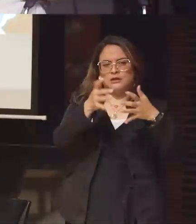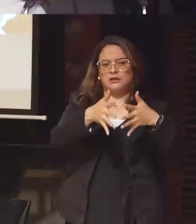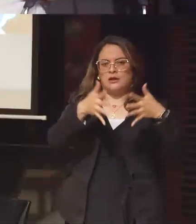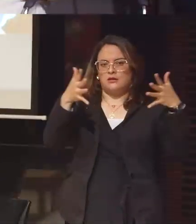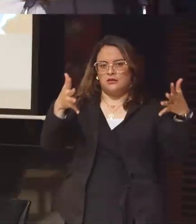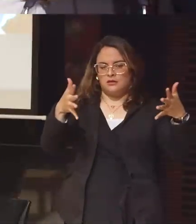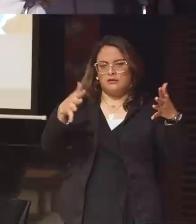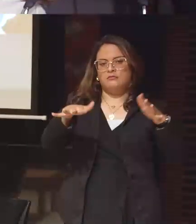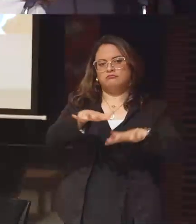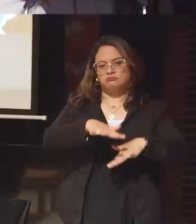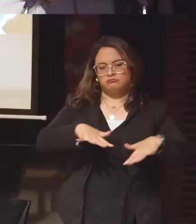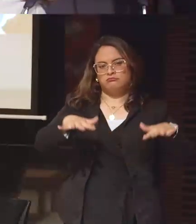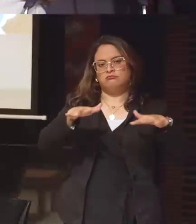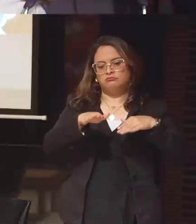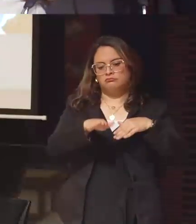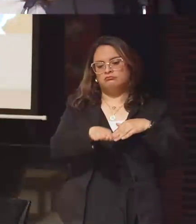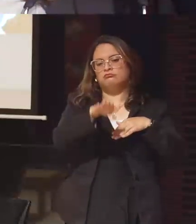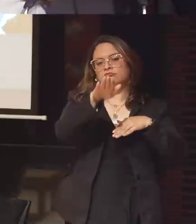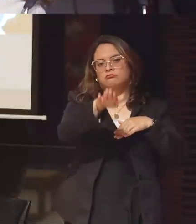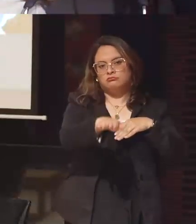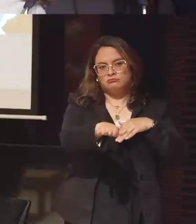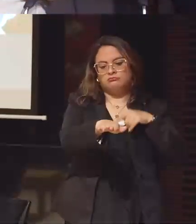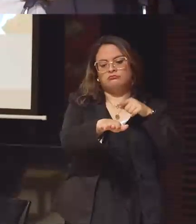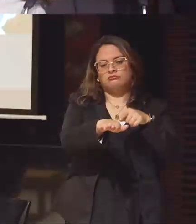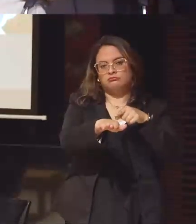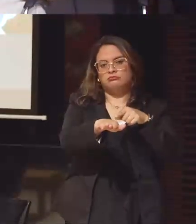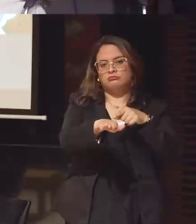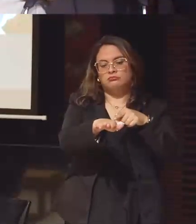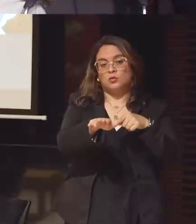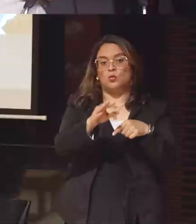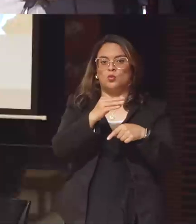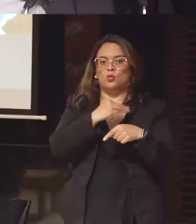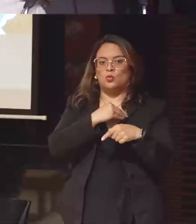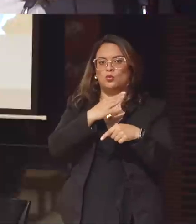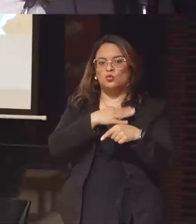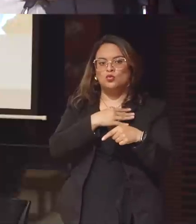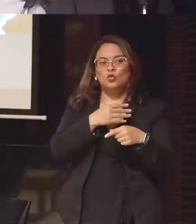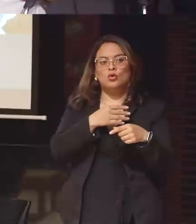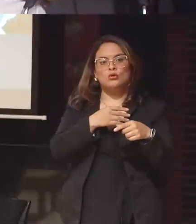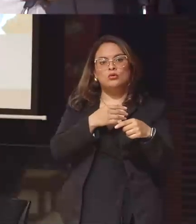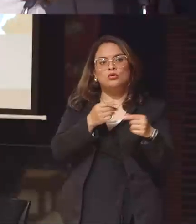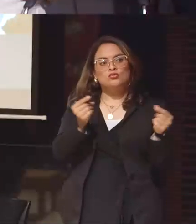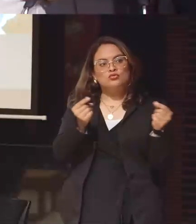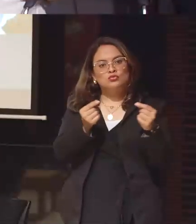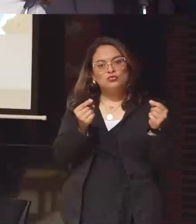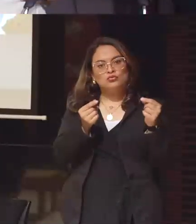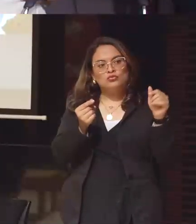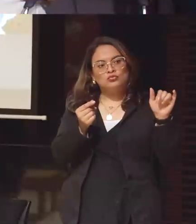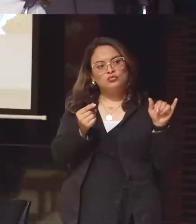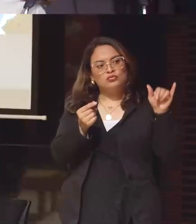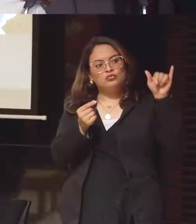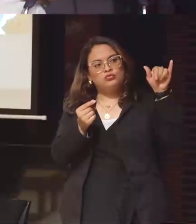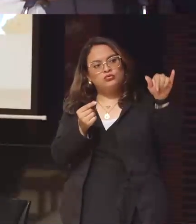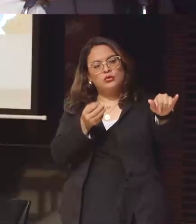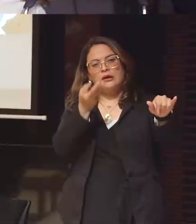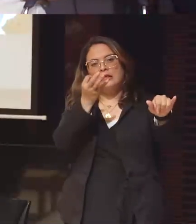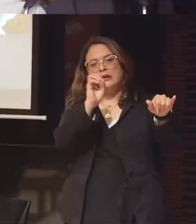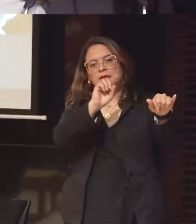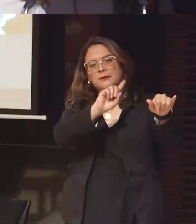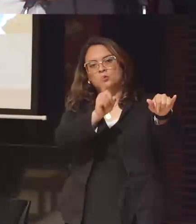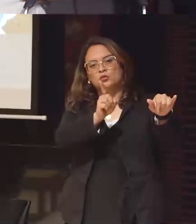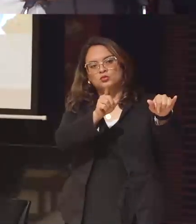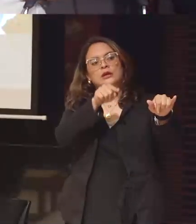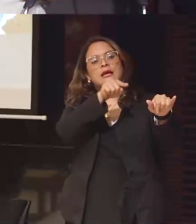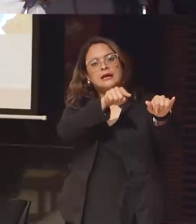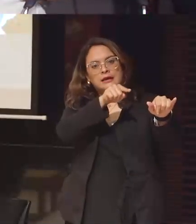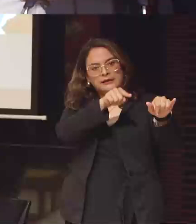tenemos la fortuna para unos, desfortuna para otros, un aeropuerto que queda a media hora del centro internacional, que es el puente de negocios, pero que además